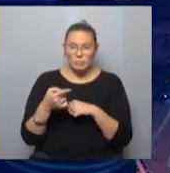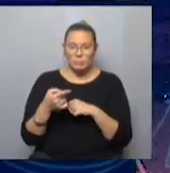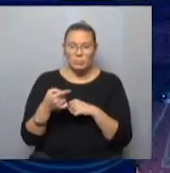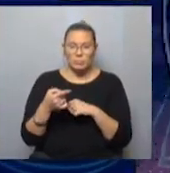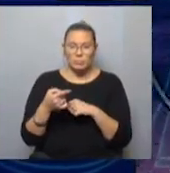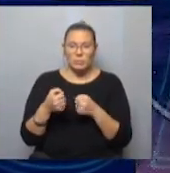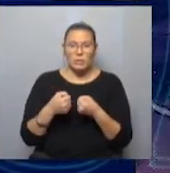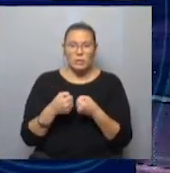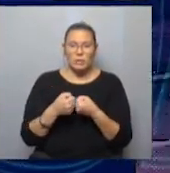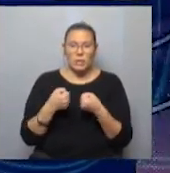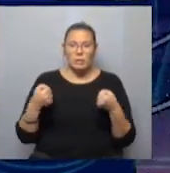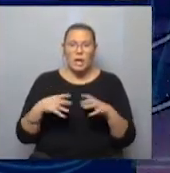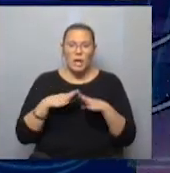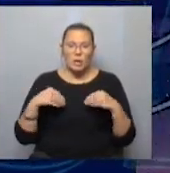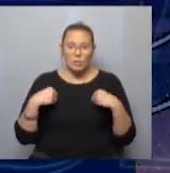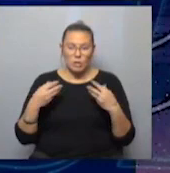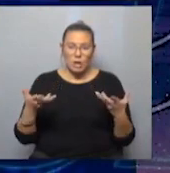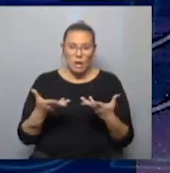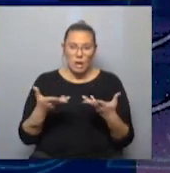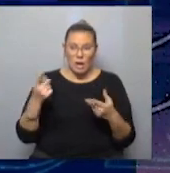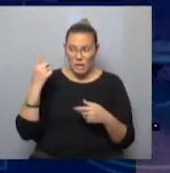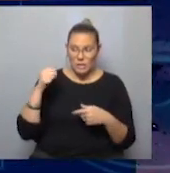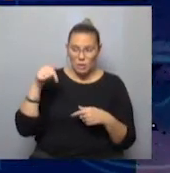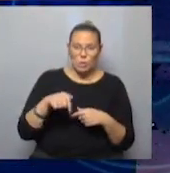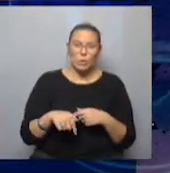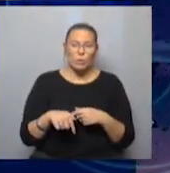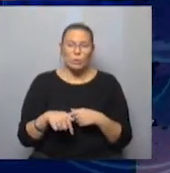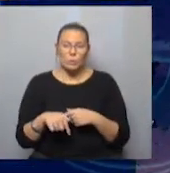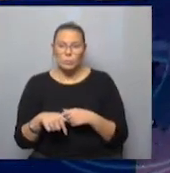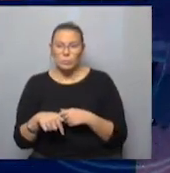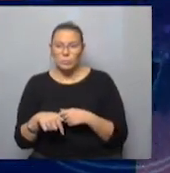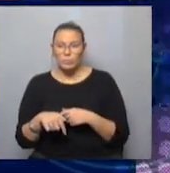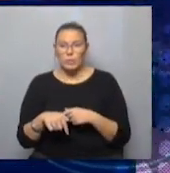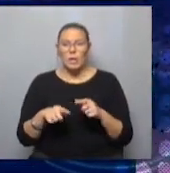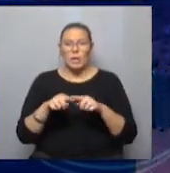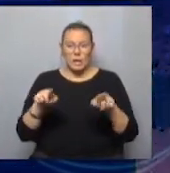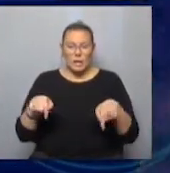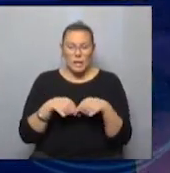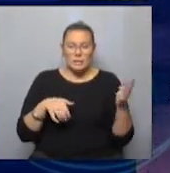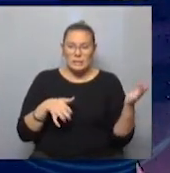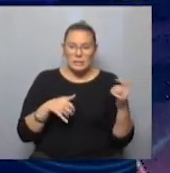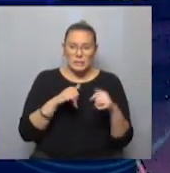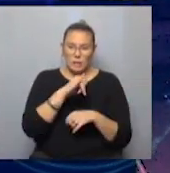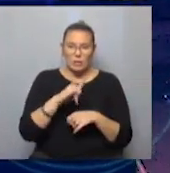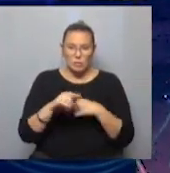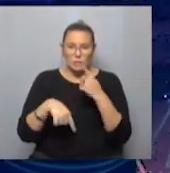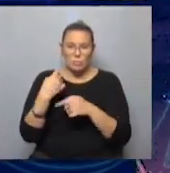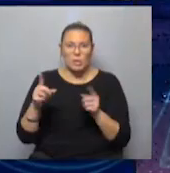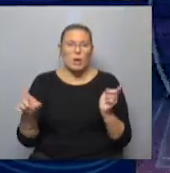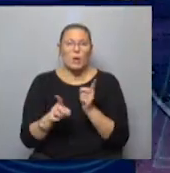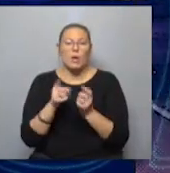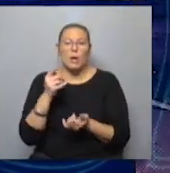con extensiones escolares, ahora ayer y hoy, en la Cita Rosa. Mañana tenemos un encuentro de